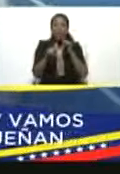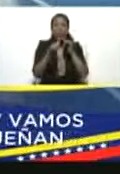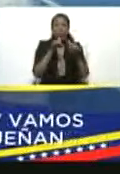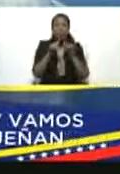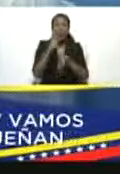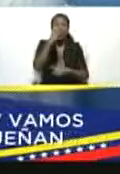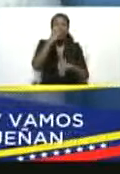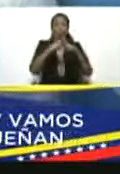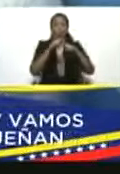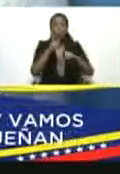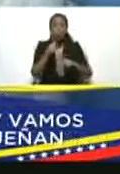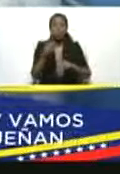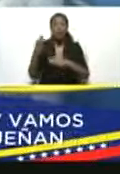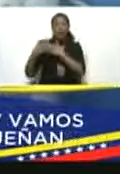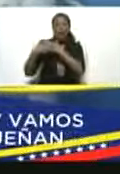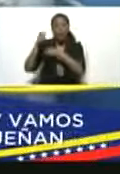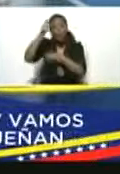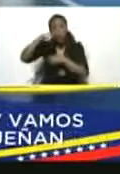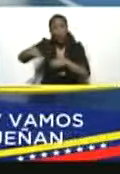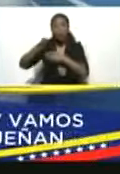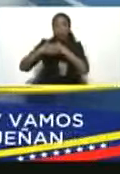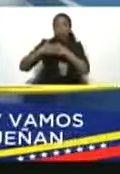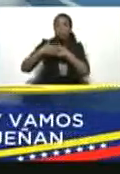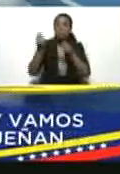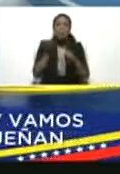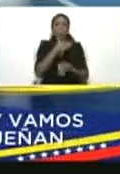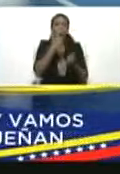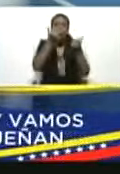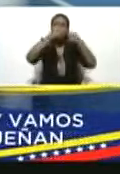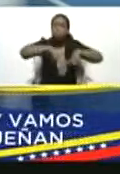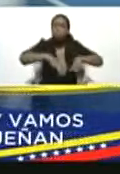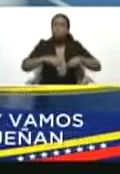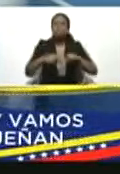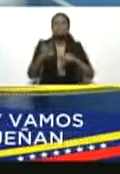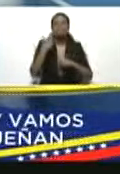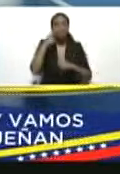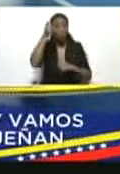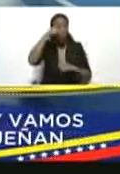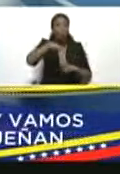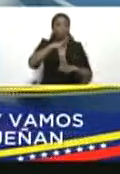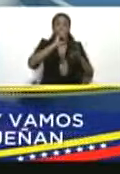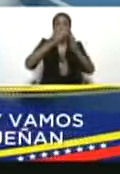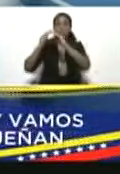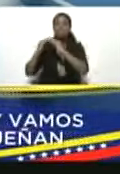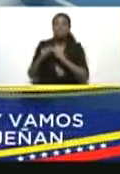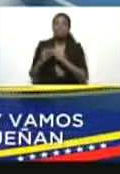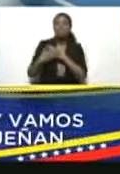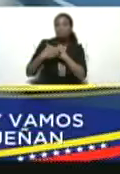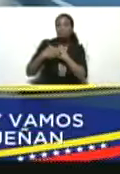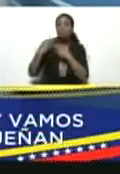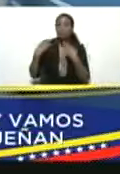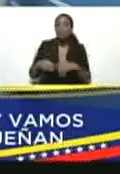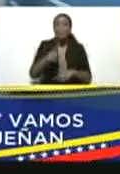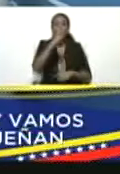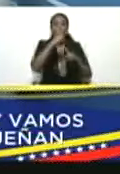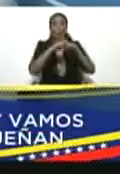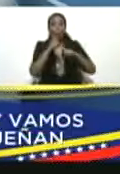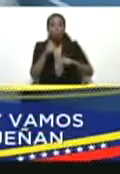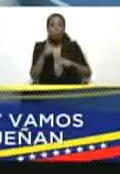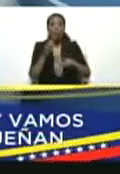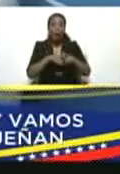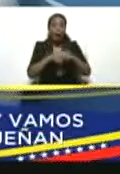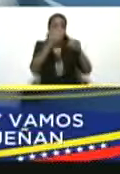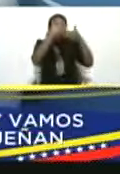1 por 10 del buen gobierno por ustedes por el poder popular y del 1 por 10 del buen